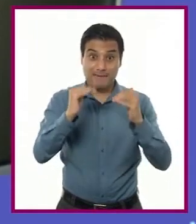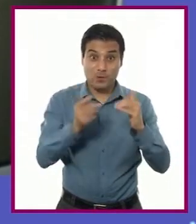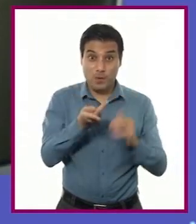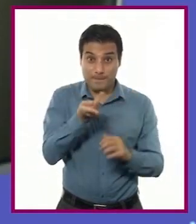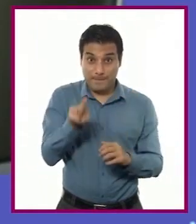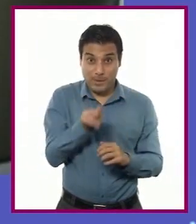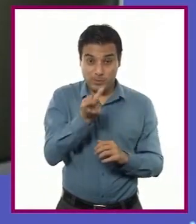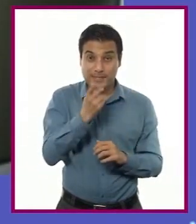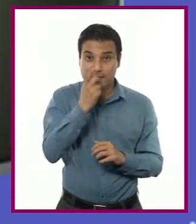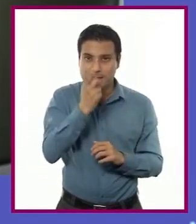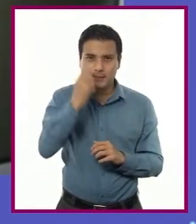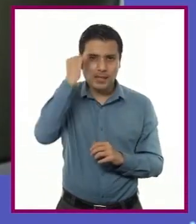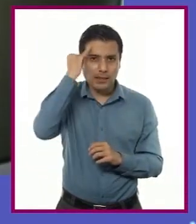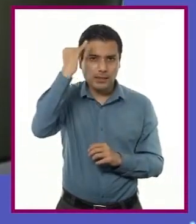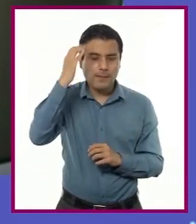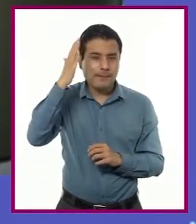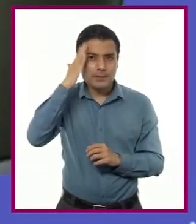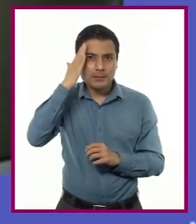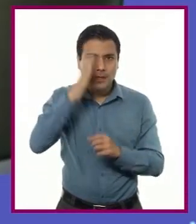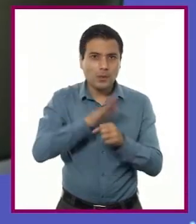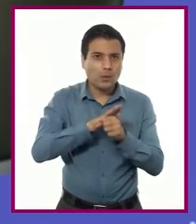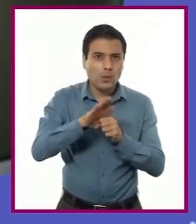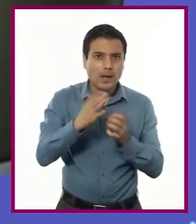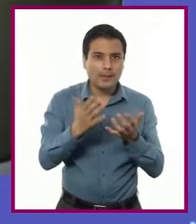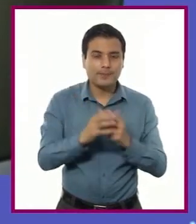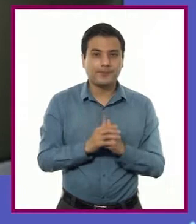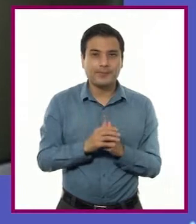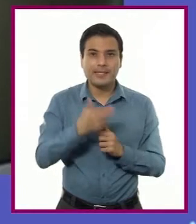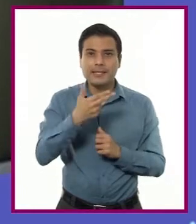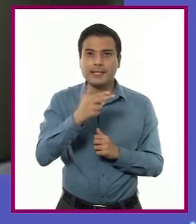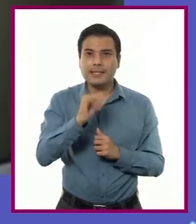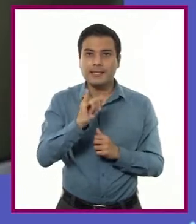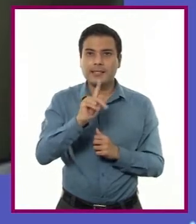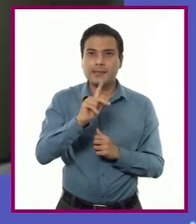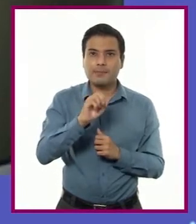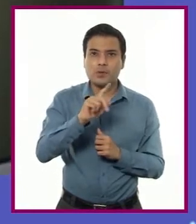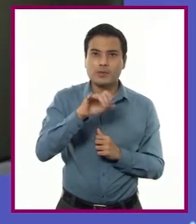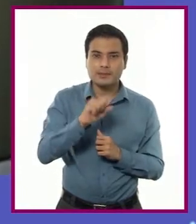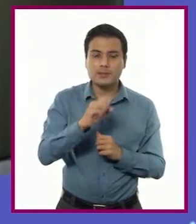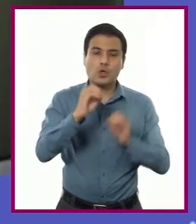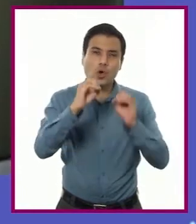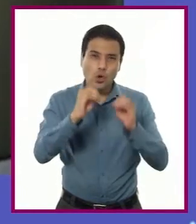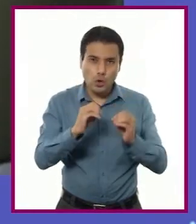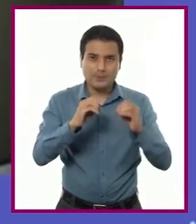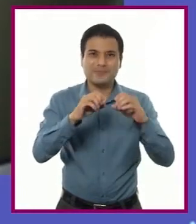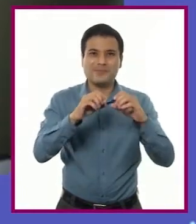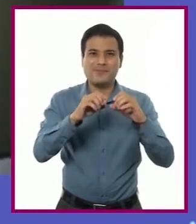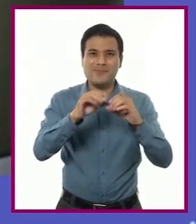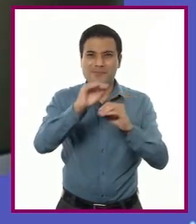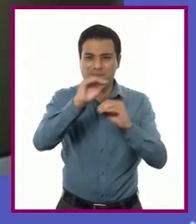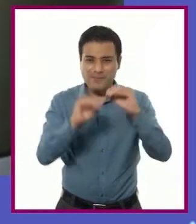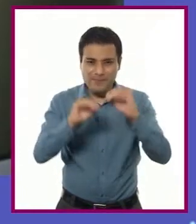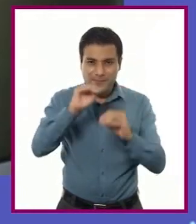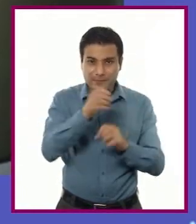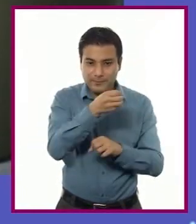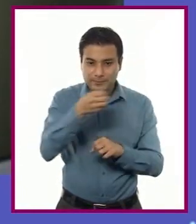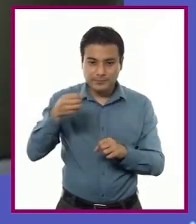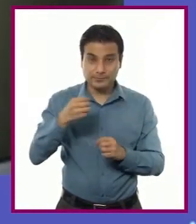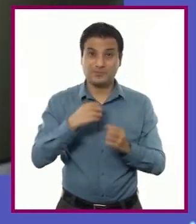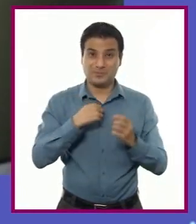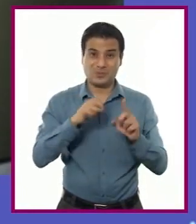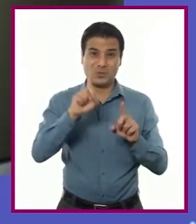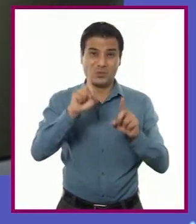identificar la idea principal, la hipótesis o incluso pide que jerarquice el texto. La verdad tengo algunas